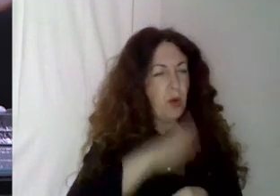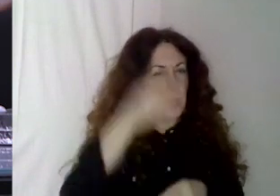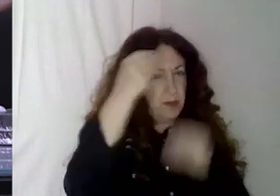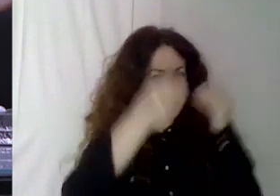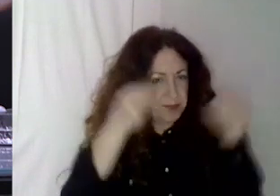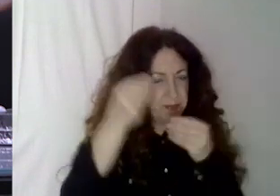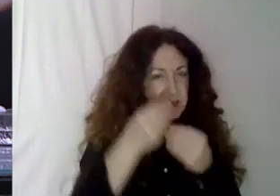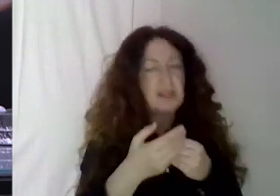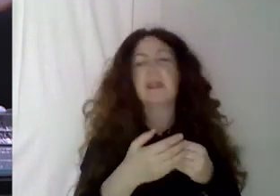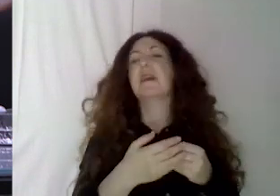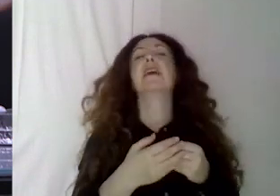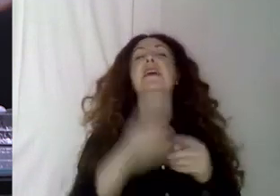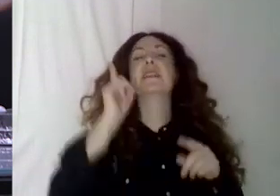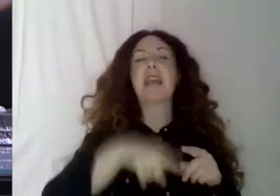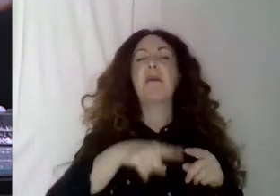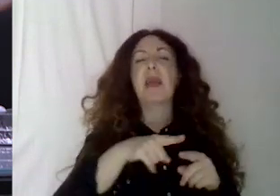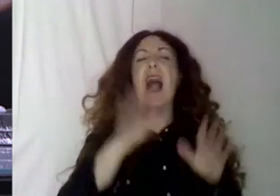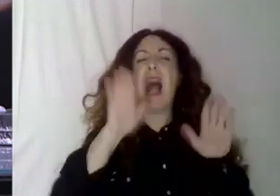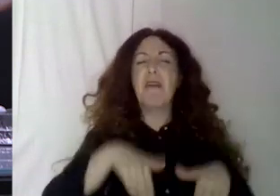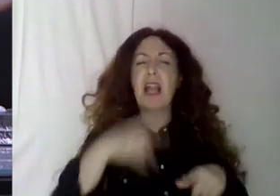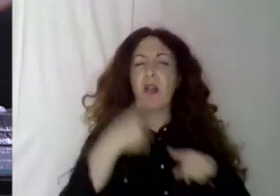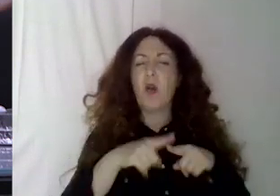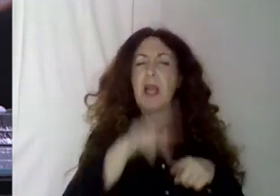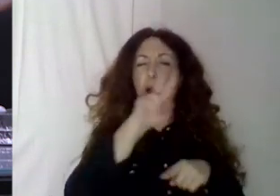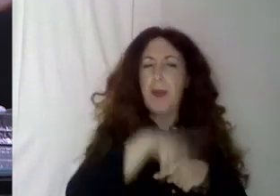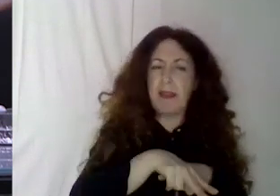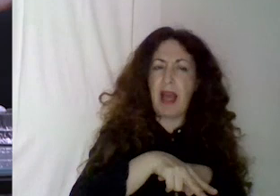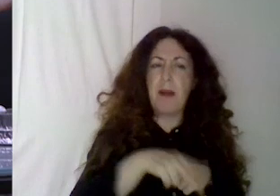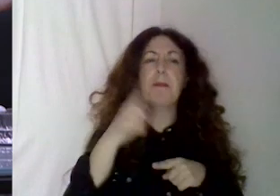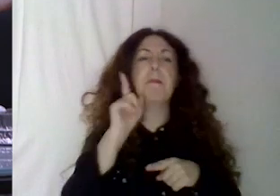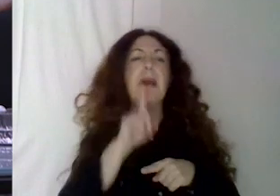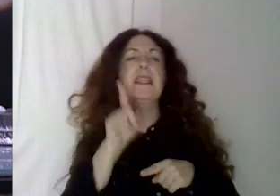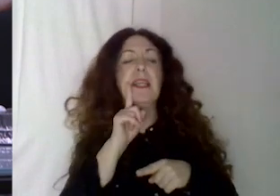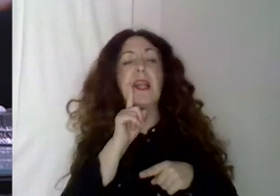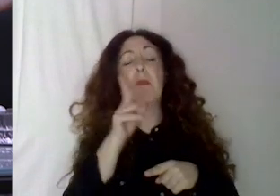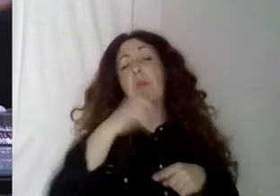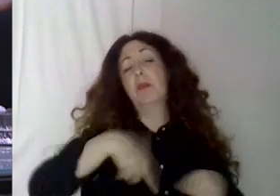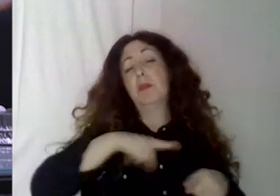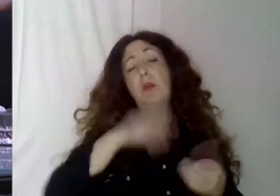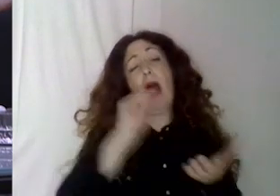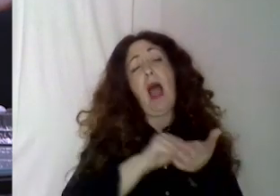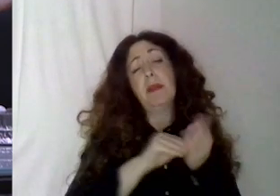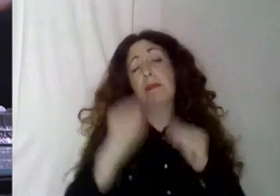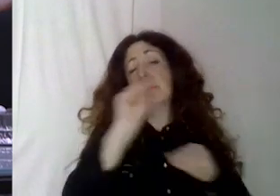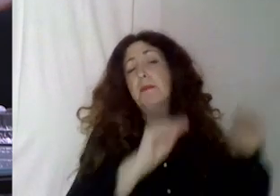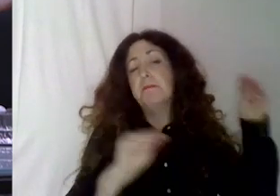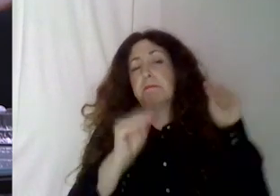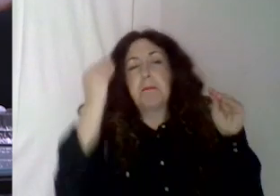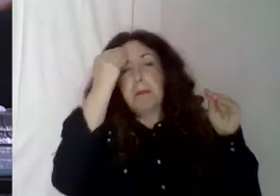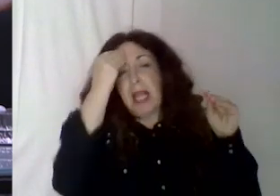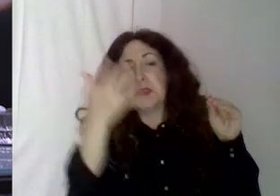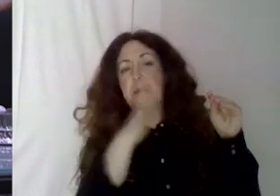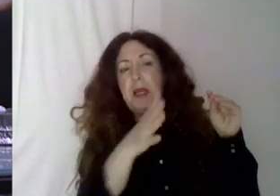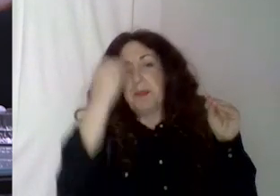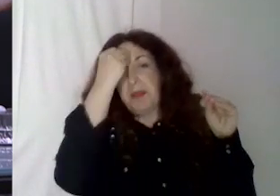todo, porque bueno, ahí hay unas imágenes que siempre los historiadores del arte hemos leído como gay, probablemente lo sean. Me imagino a